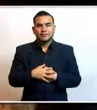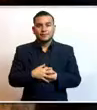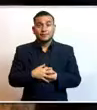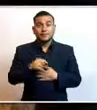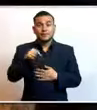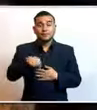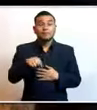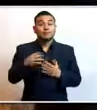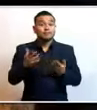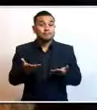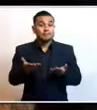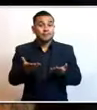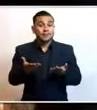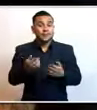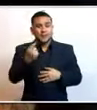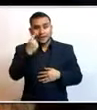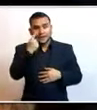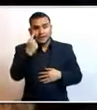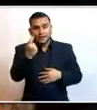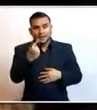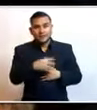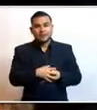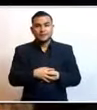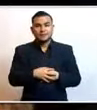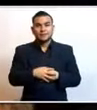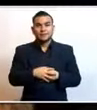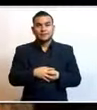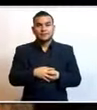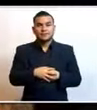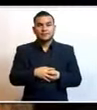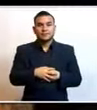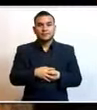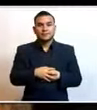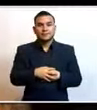Aquí, como podemos ver,